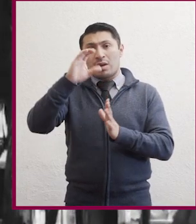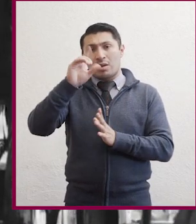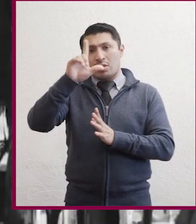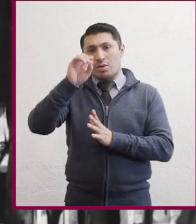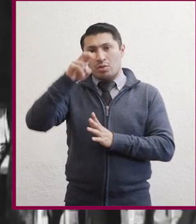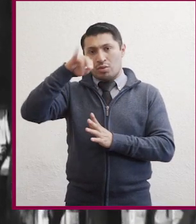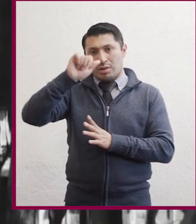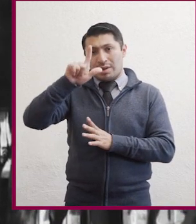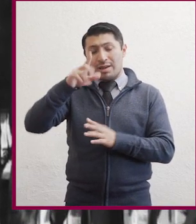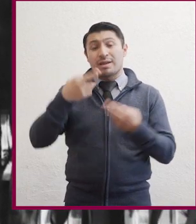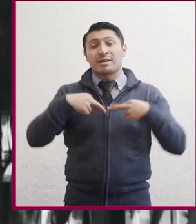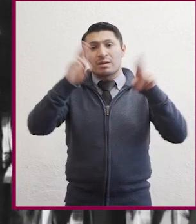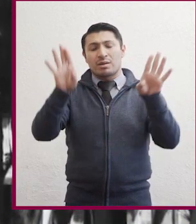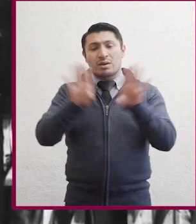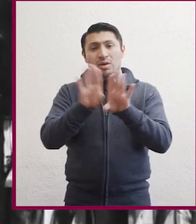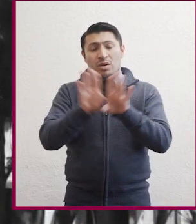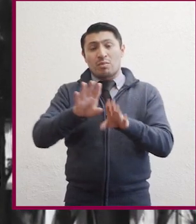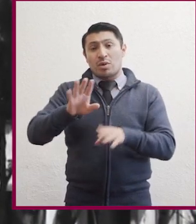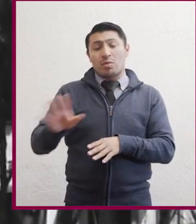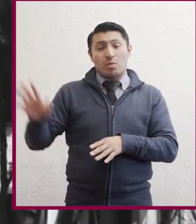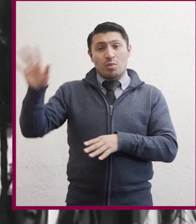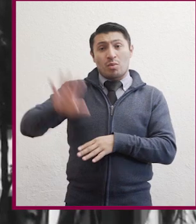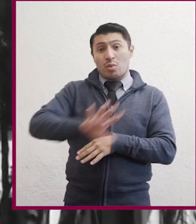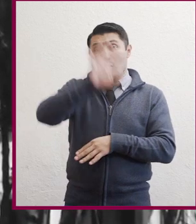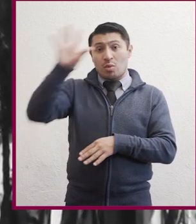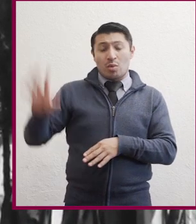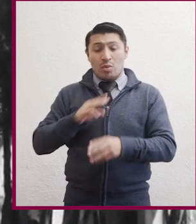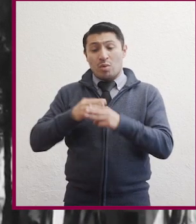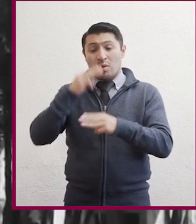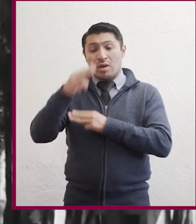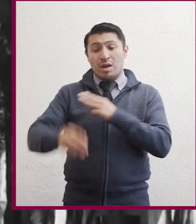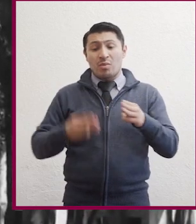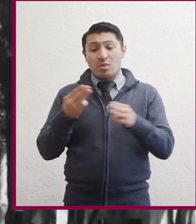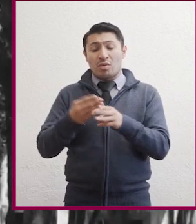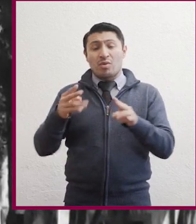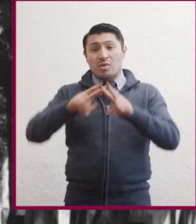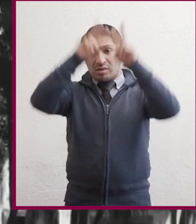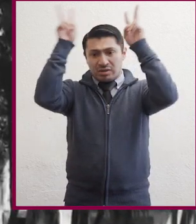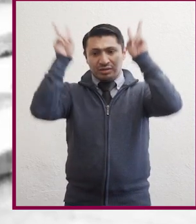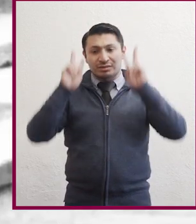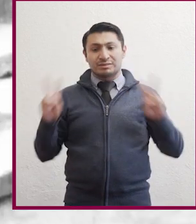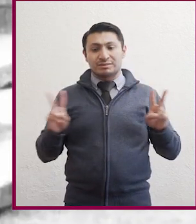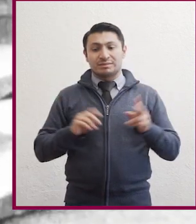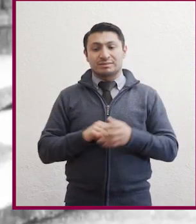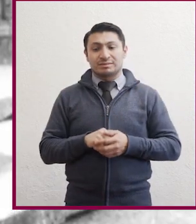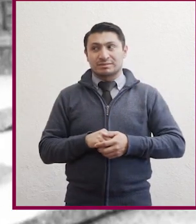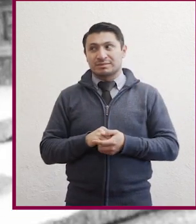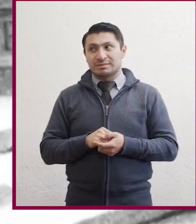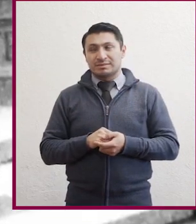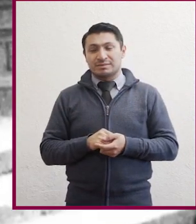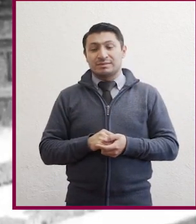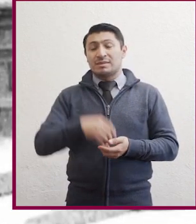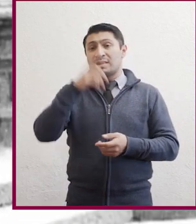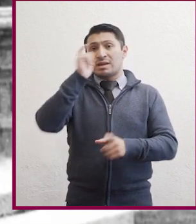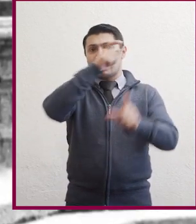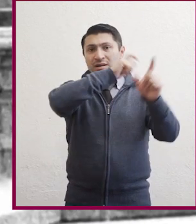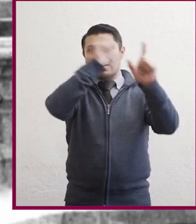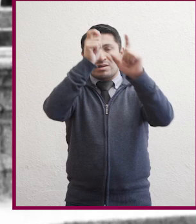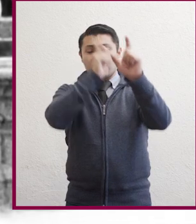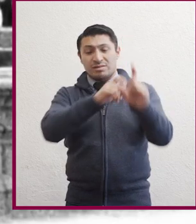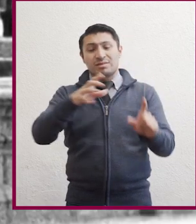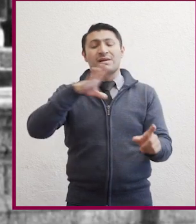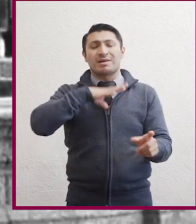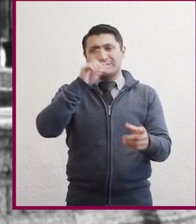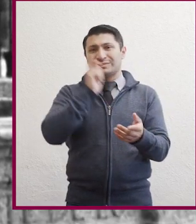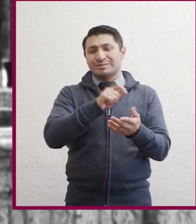Colonial, una representación de los continentes del mundo bajo la figura de la Virgen de Guadalupe. Esta obra